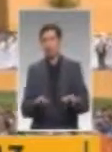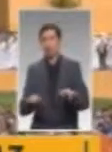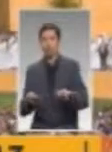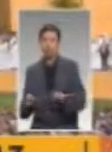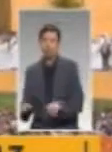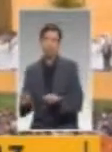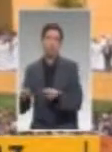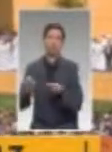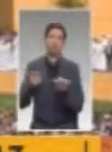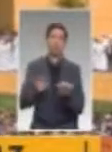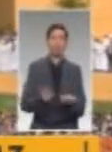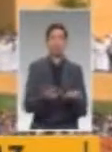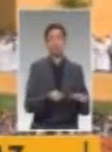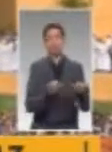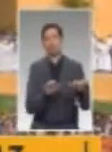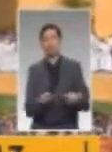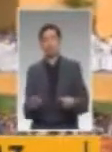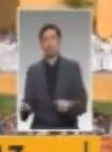¿sí?